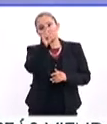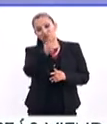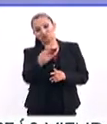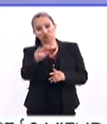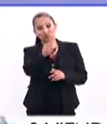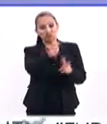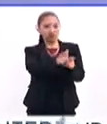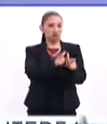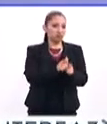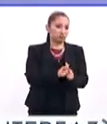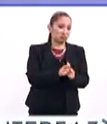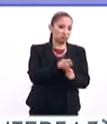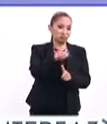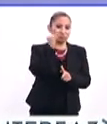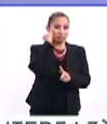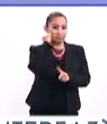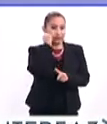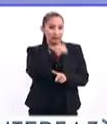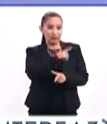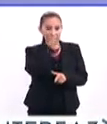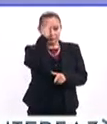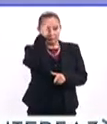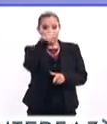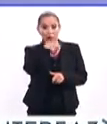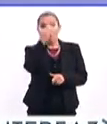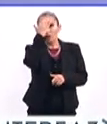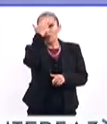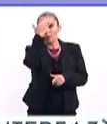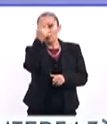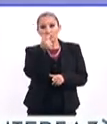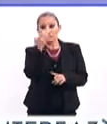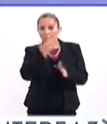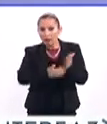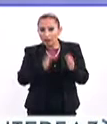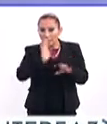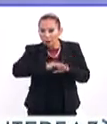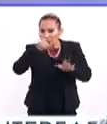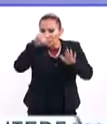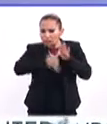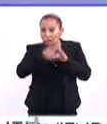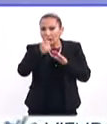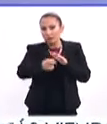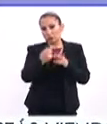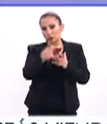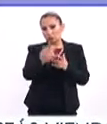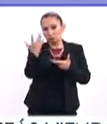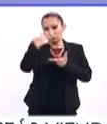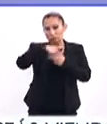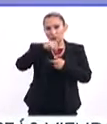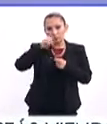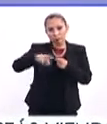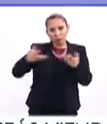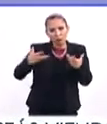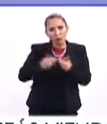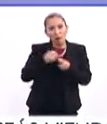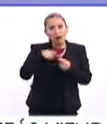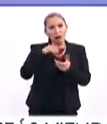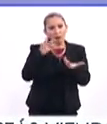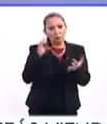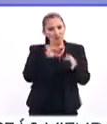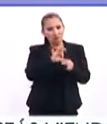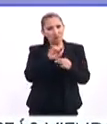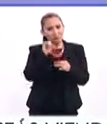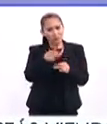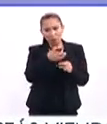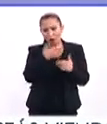ellos y lo que deberíamos pensar es que los conocemos tan poco, a pesar de formar parte nosotros de su ADN,